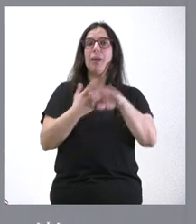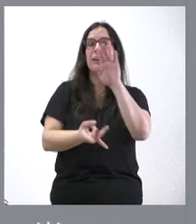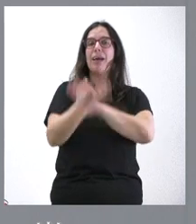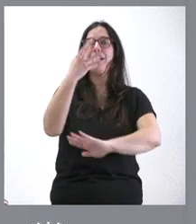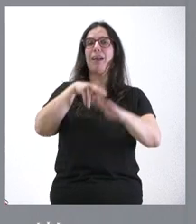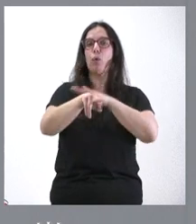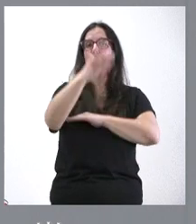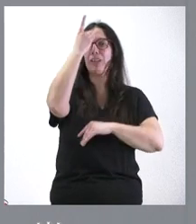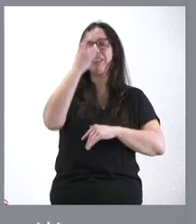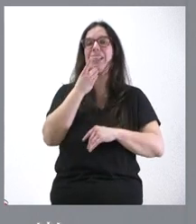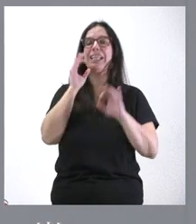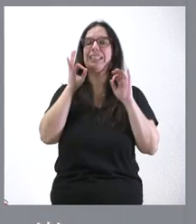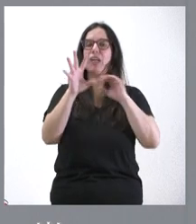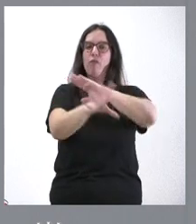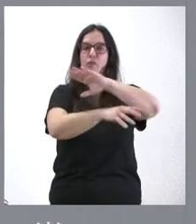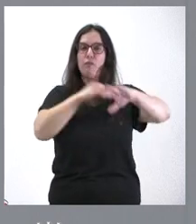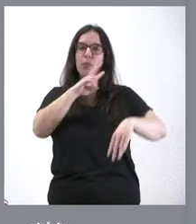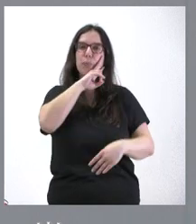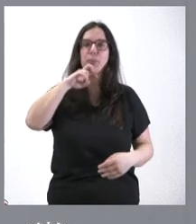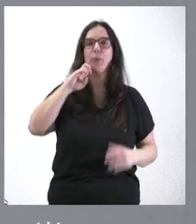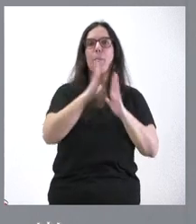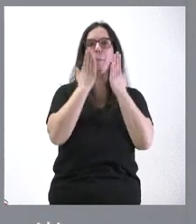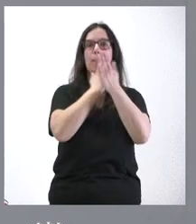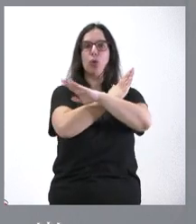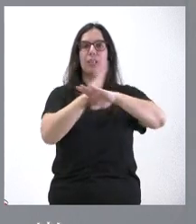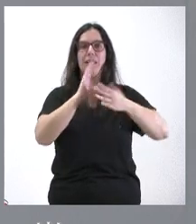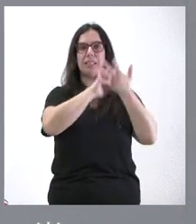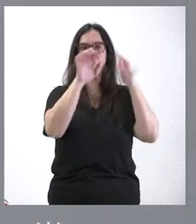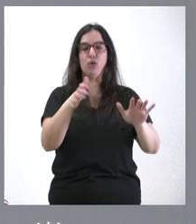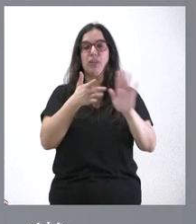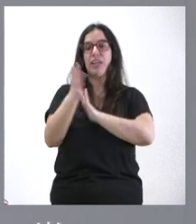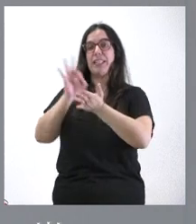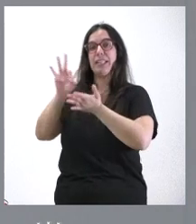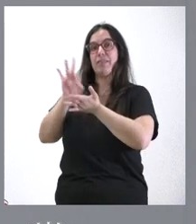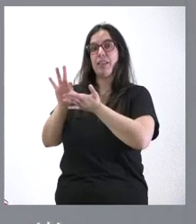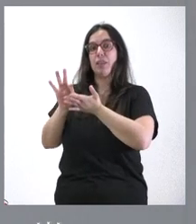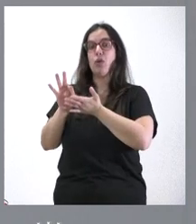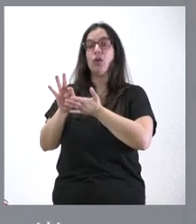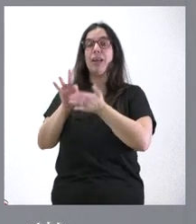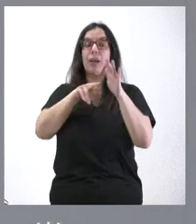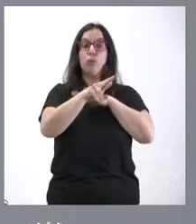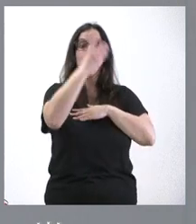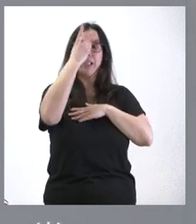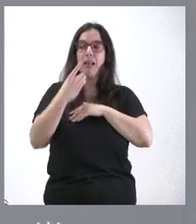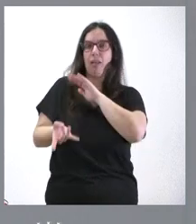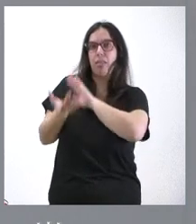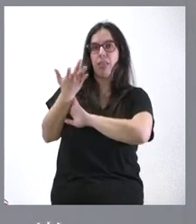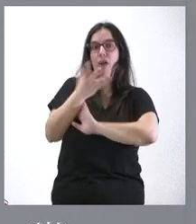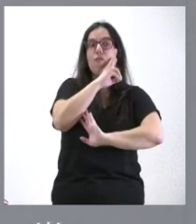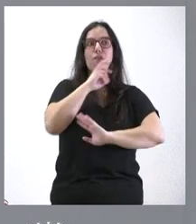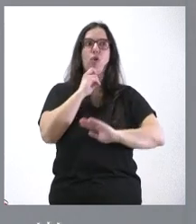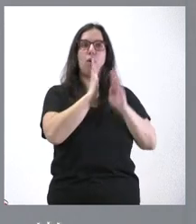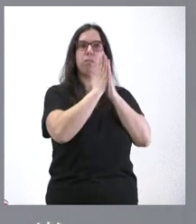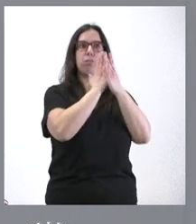digitales de fondos conservados en las bibliotecas de Castilla León se contrata el servicio de creación de estos recursos digitales los fondos conservados en la biblioteca de Castilla